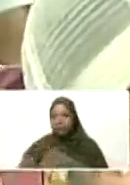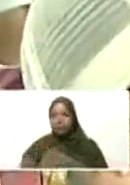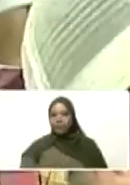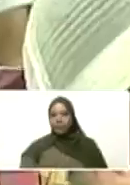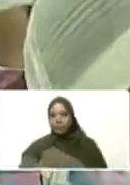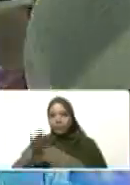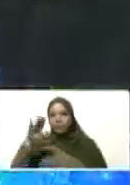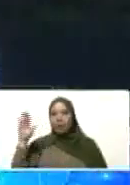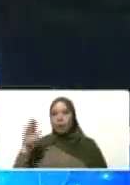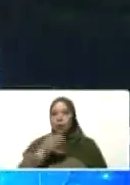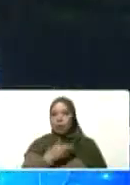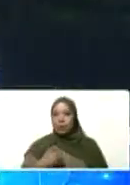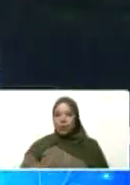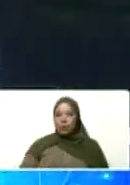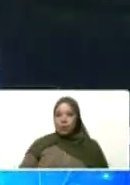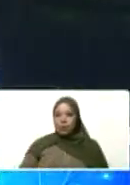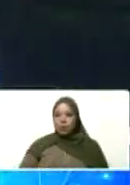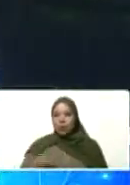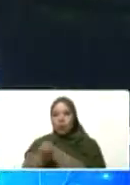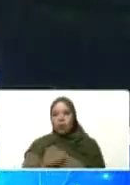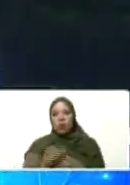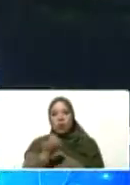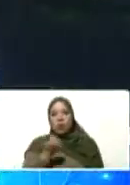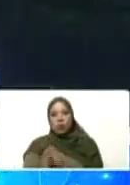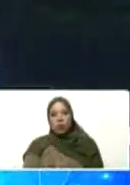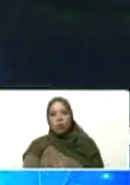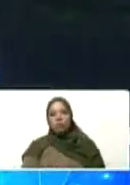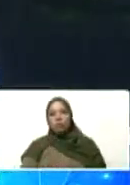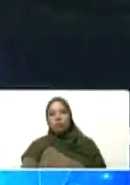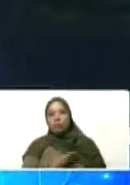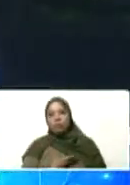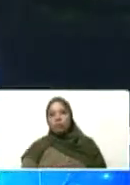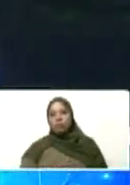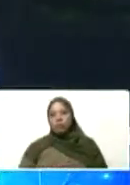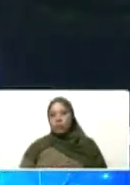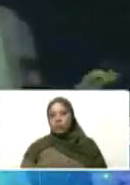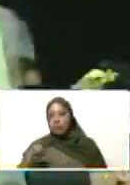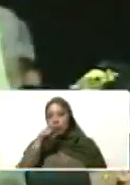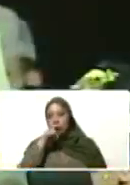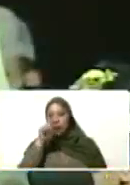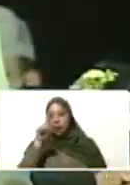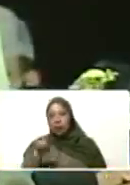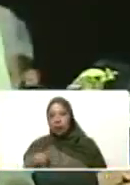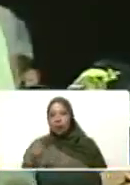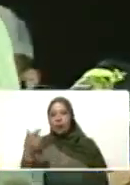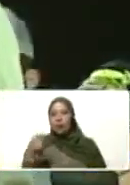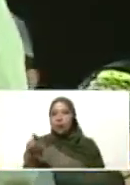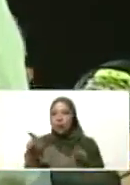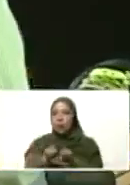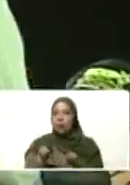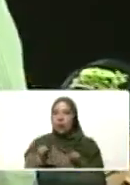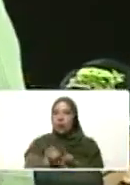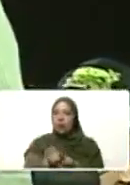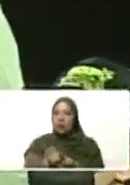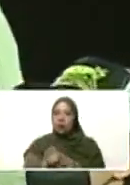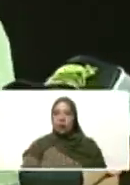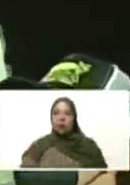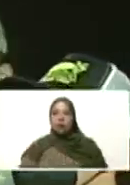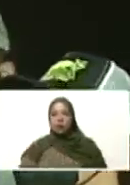¿Ah? José Agustín Campos, presidente nacional de Confagán. Te da tiempo, no te veía, José